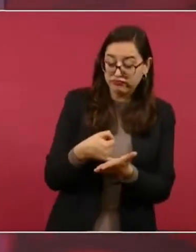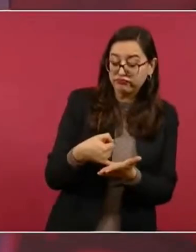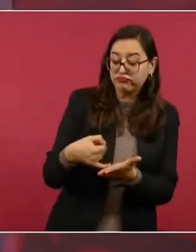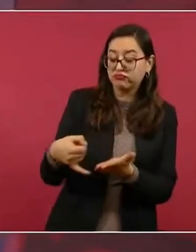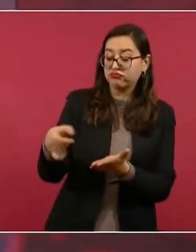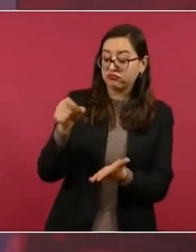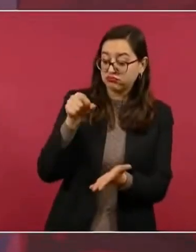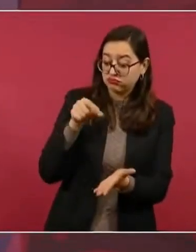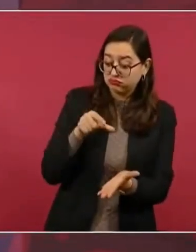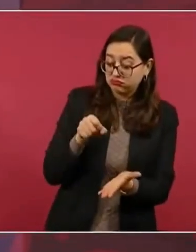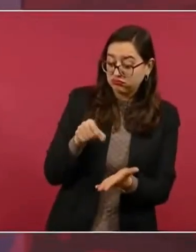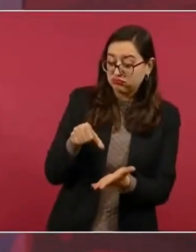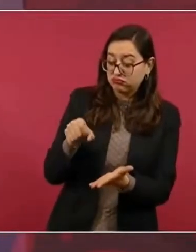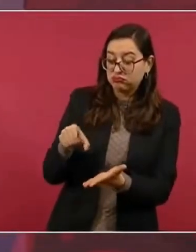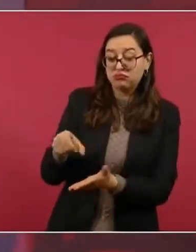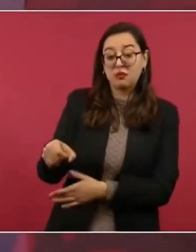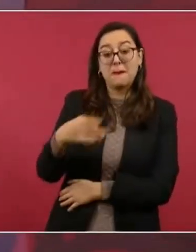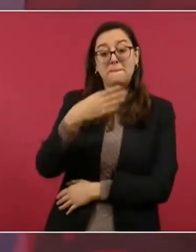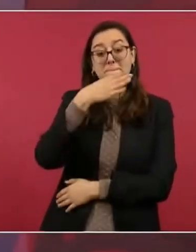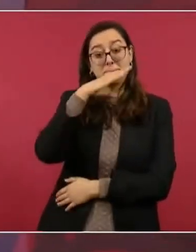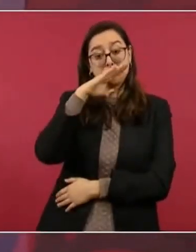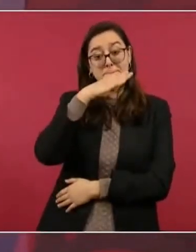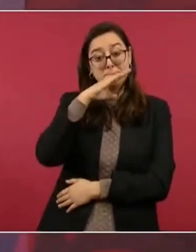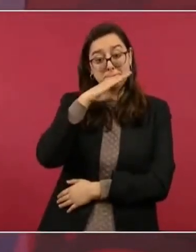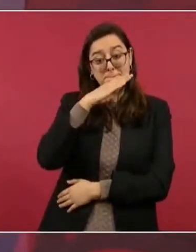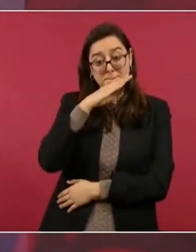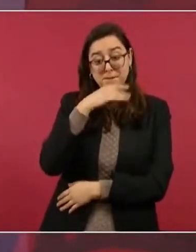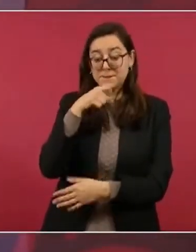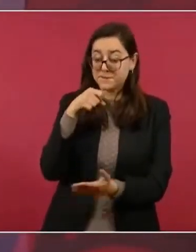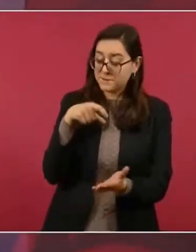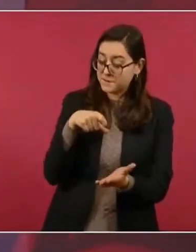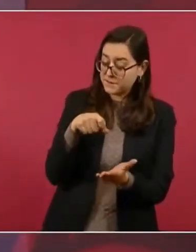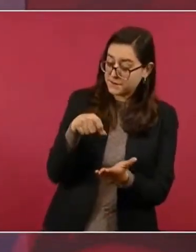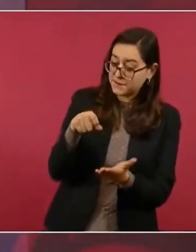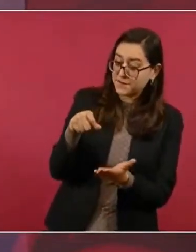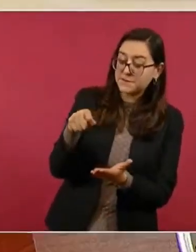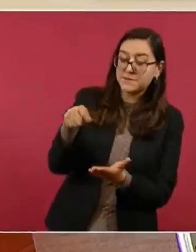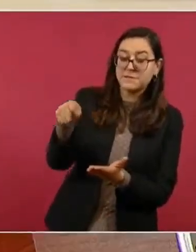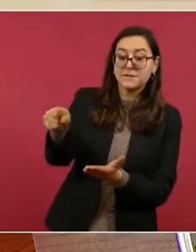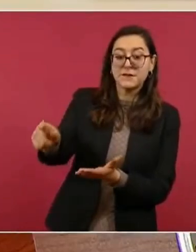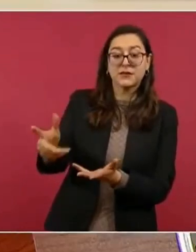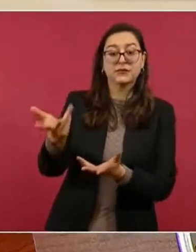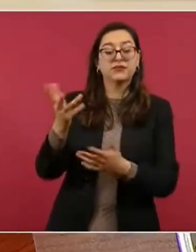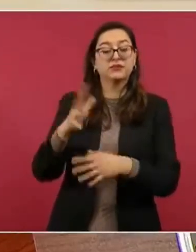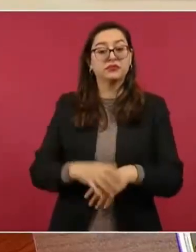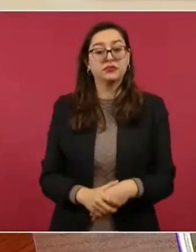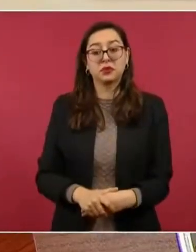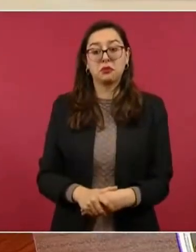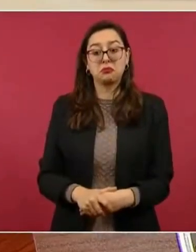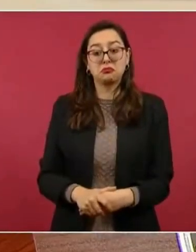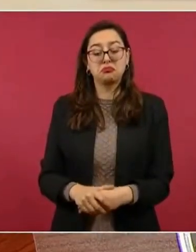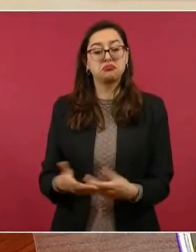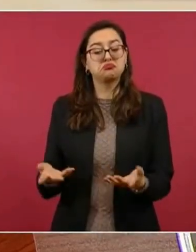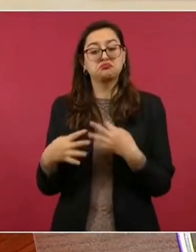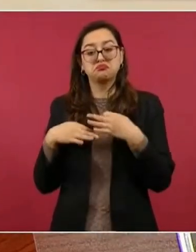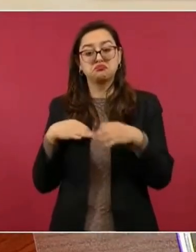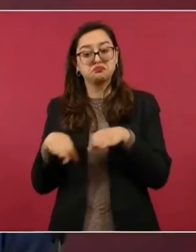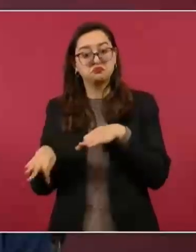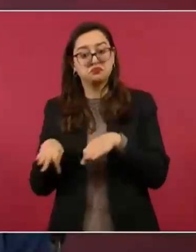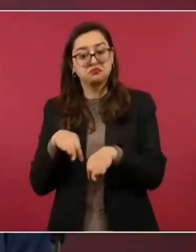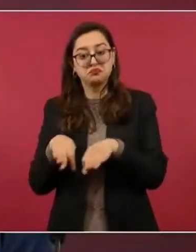iban a sus trabajaderos, sembraban, tenían sus milpas,